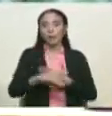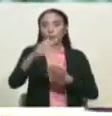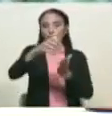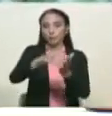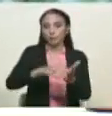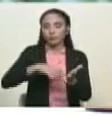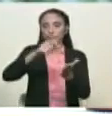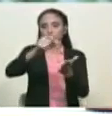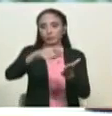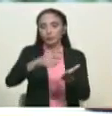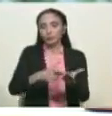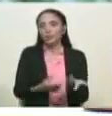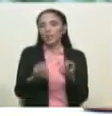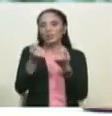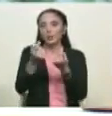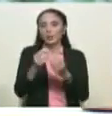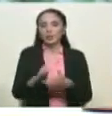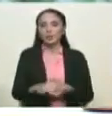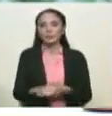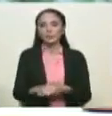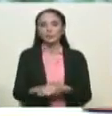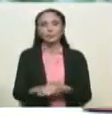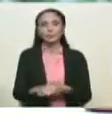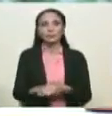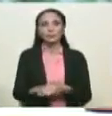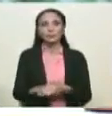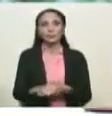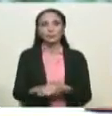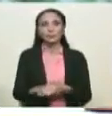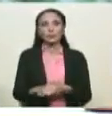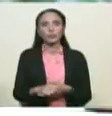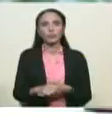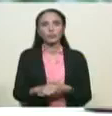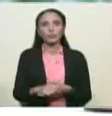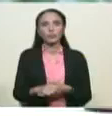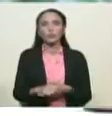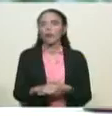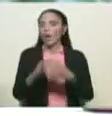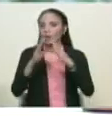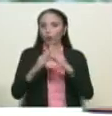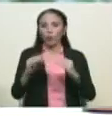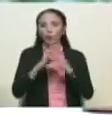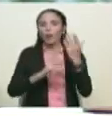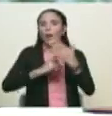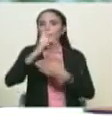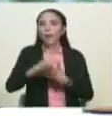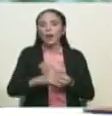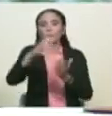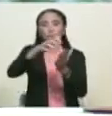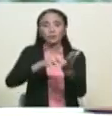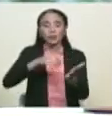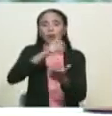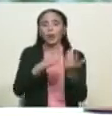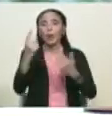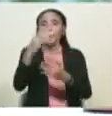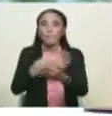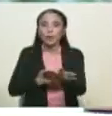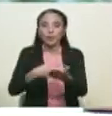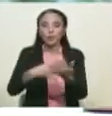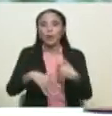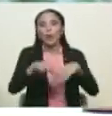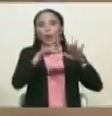la producción de semilla y fortalecimiento de la unidad de mecanización, consolidación de este plan agrícola, aprobado,